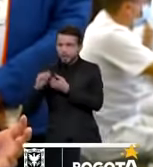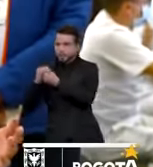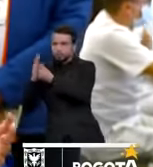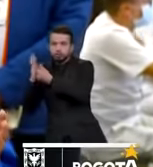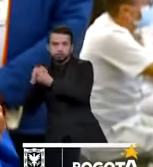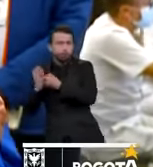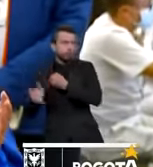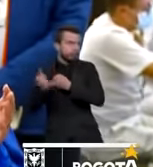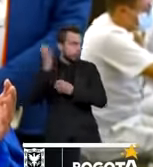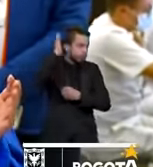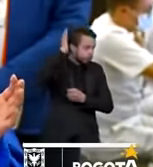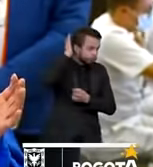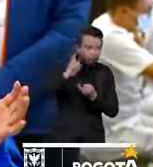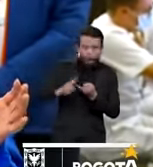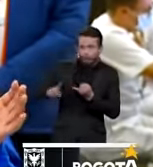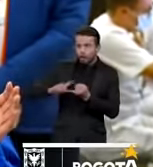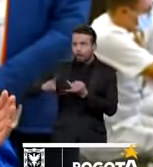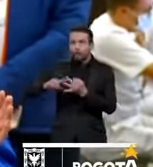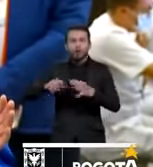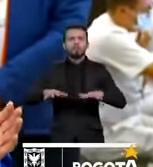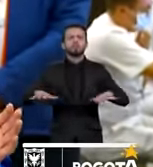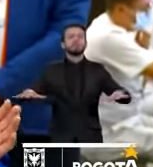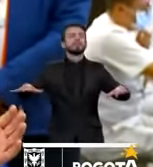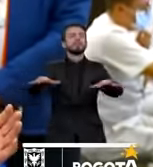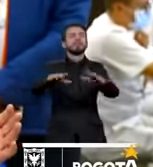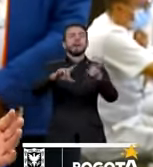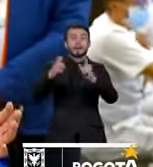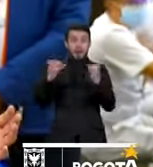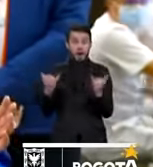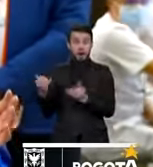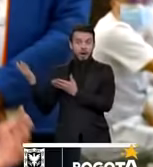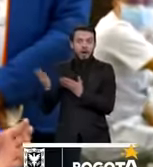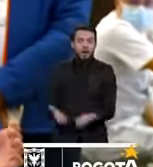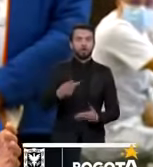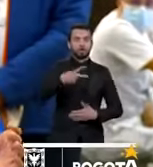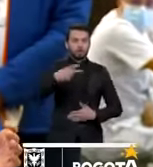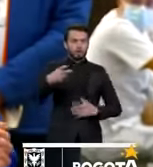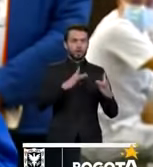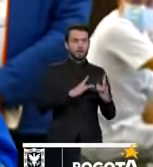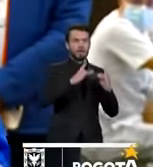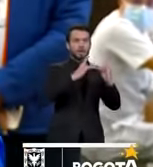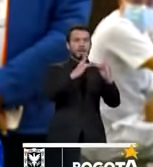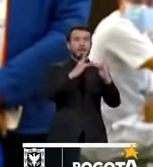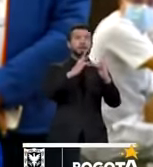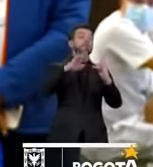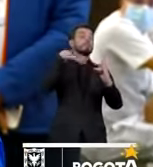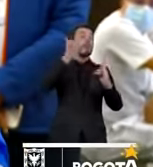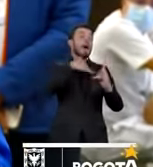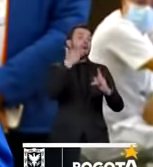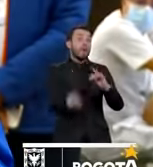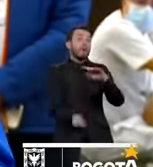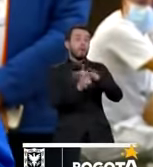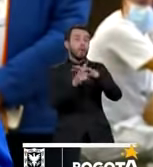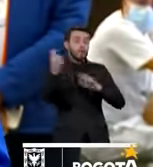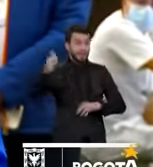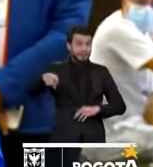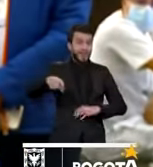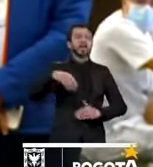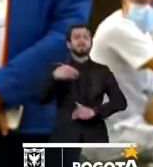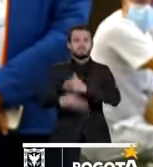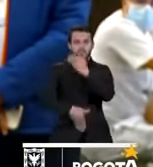para instalar hasta 2.000 camas hospitalarias cuando las necesitemos, como tenemos que irlo haciendo